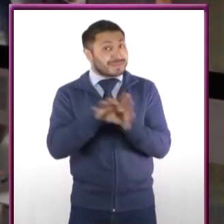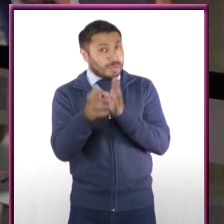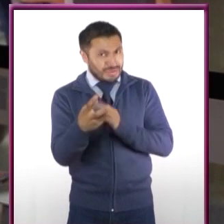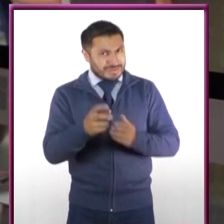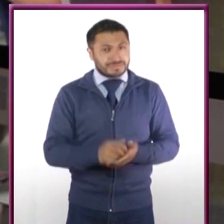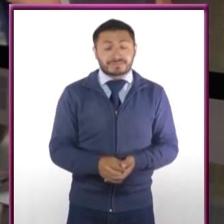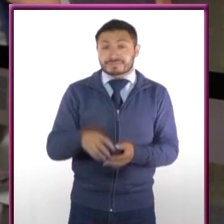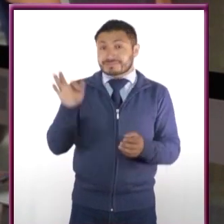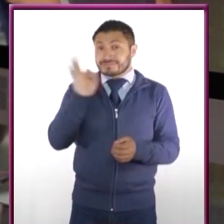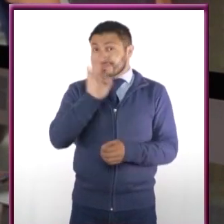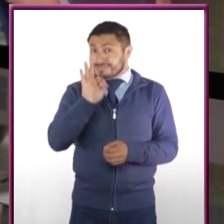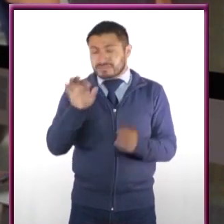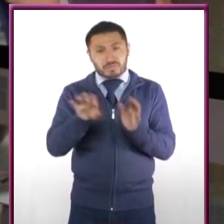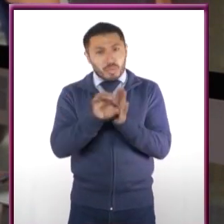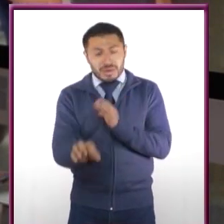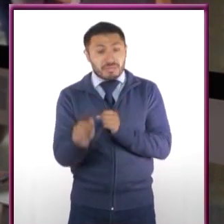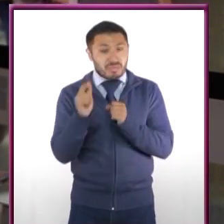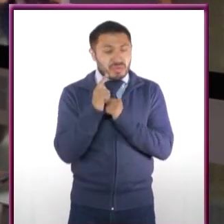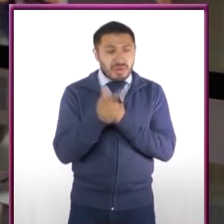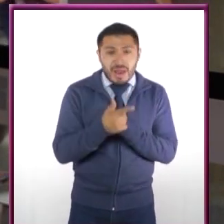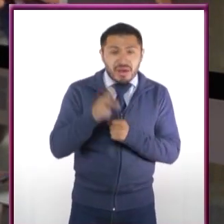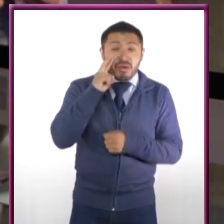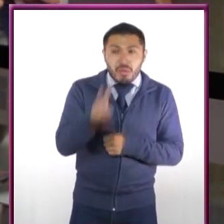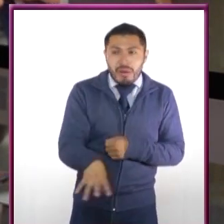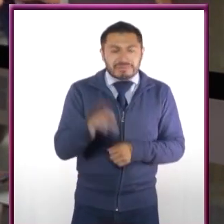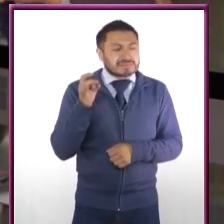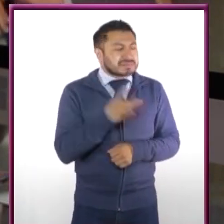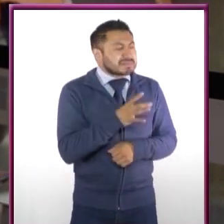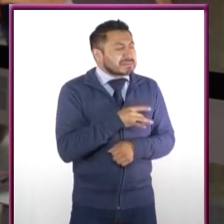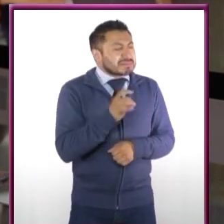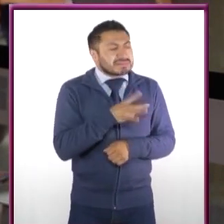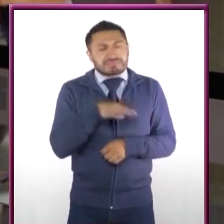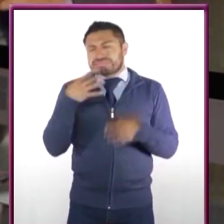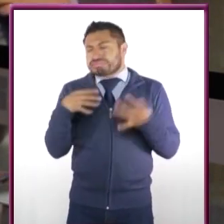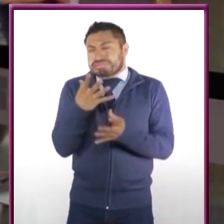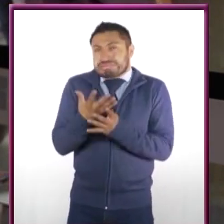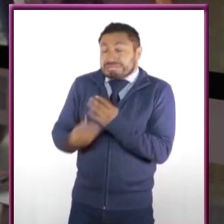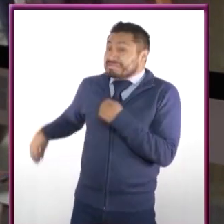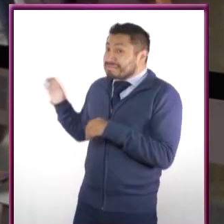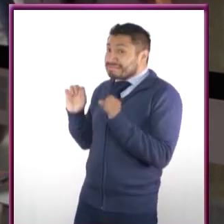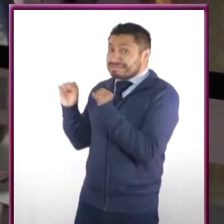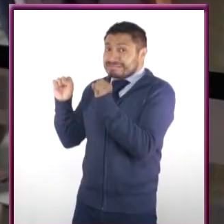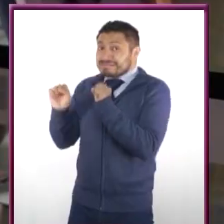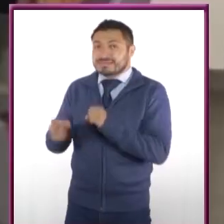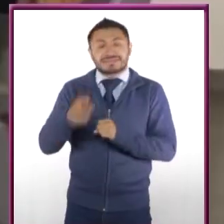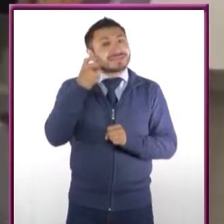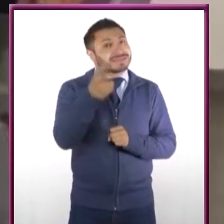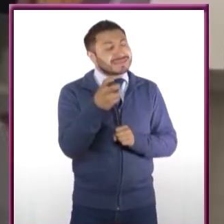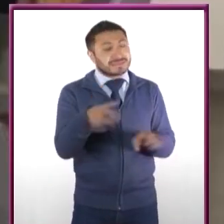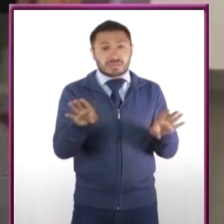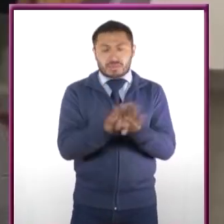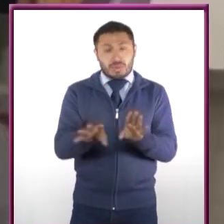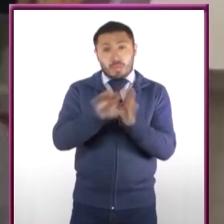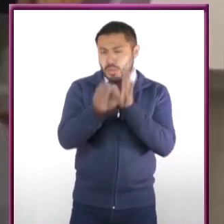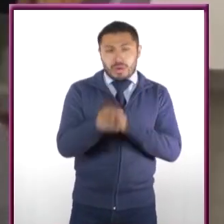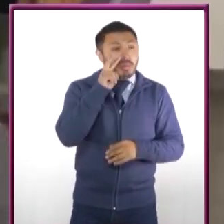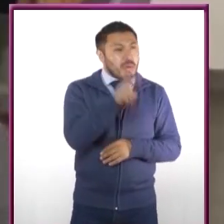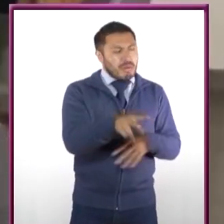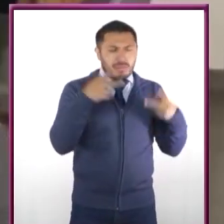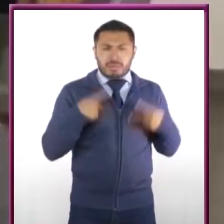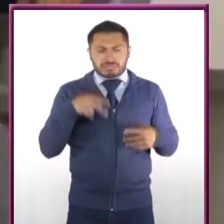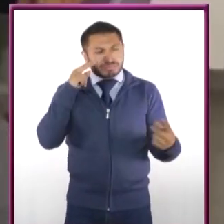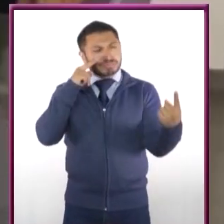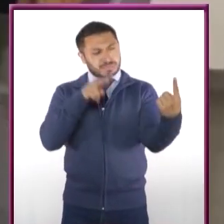vemos nos genera temor, huimos rápidamente de él. No sabemos por qué. Hay veces que decimos, es que esta persona, no sé, tengo